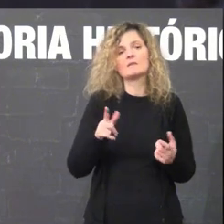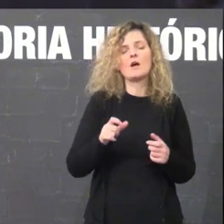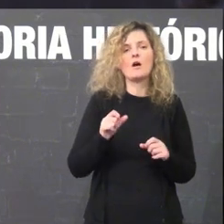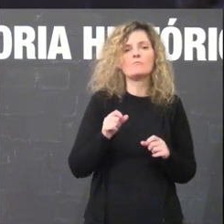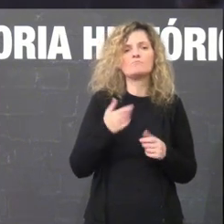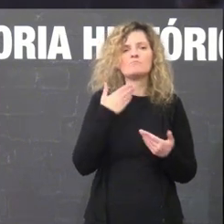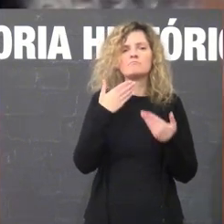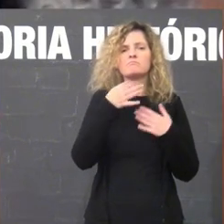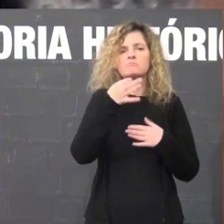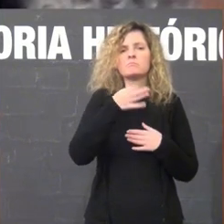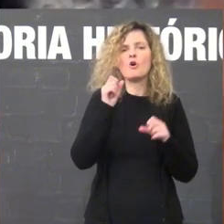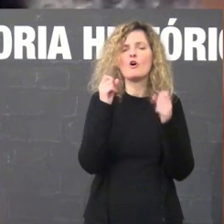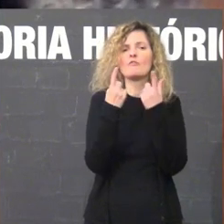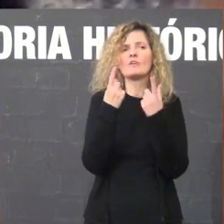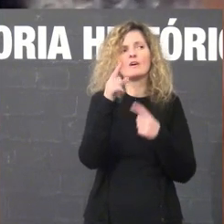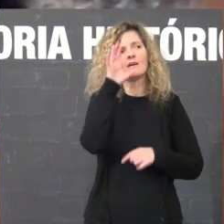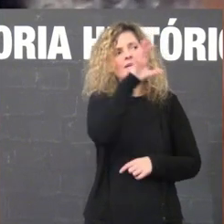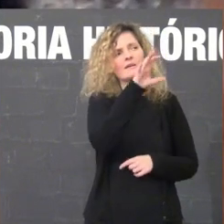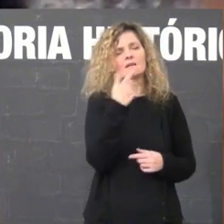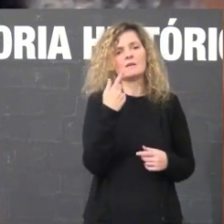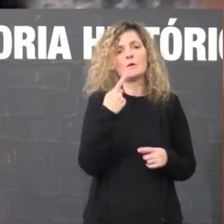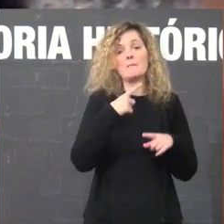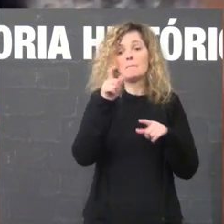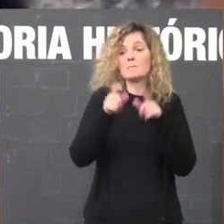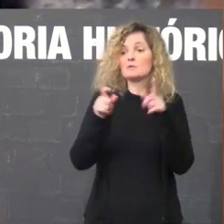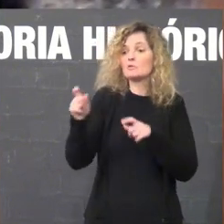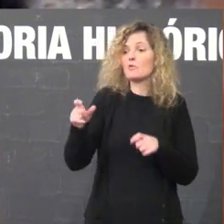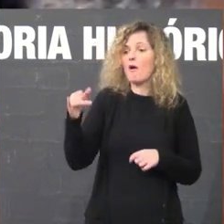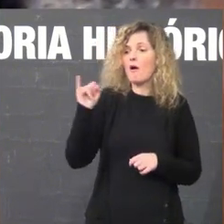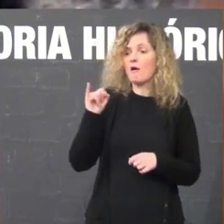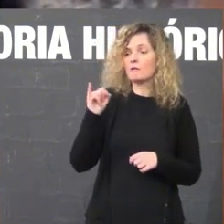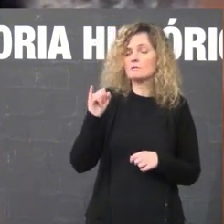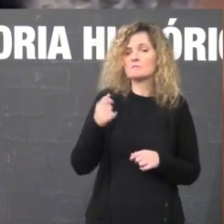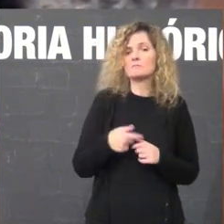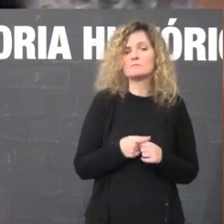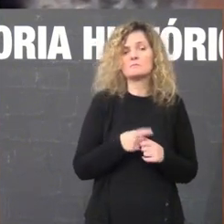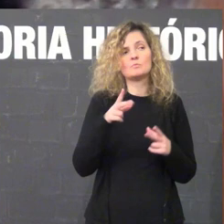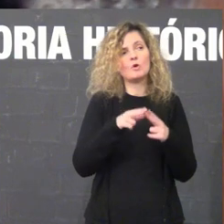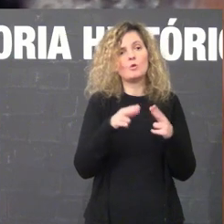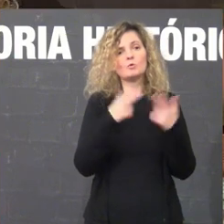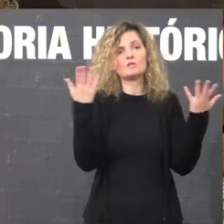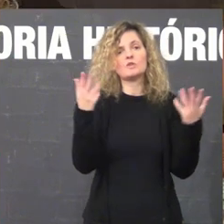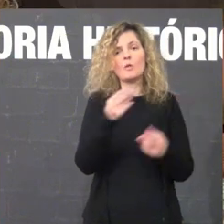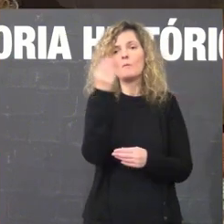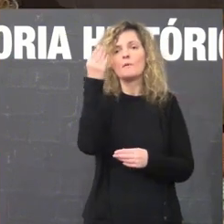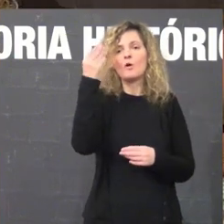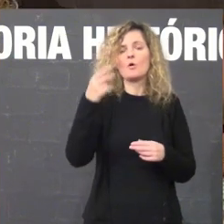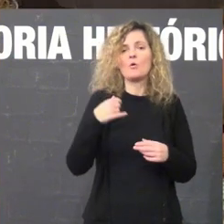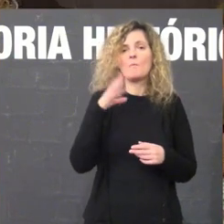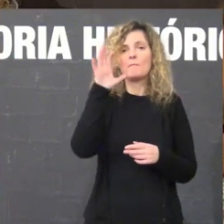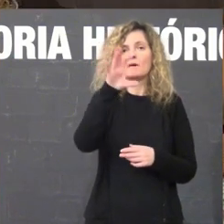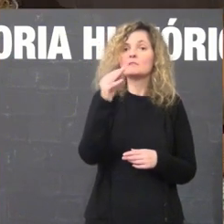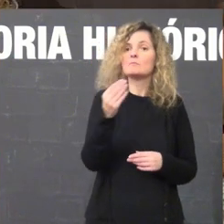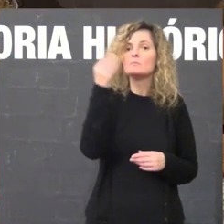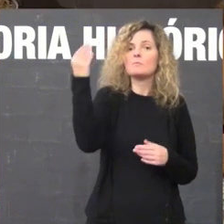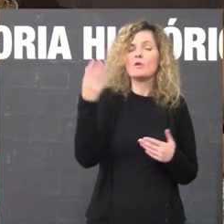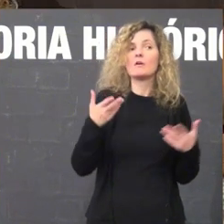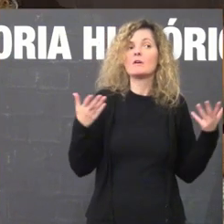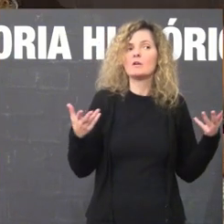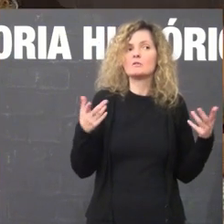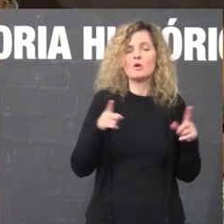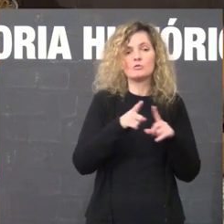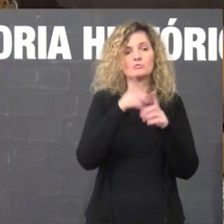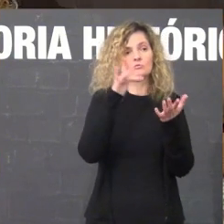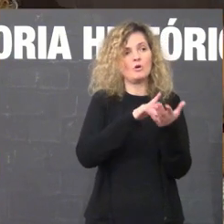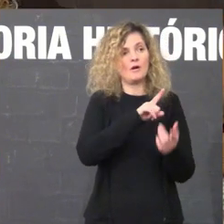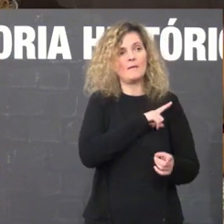que ahí lo que había era una serie de personas que querían una sociedad mejor y un país mejor y Entonces hubo un